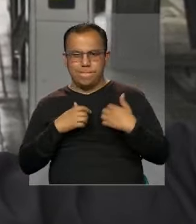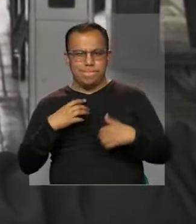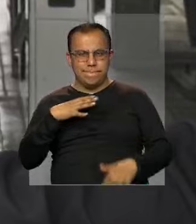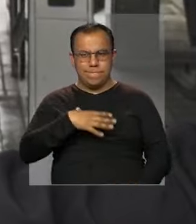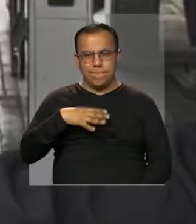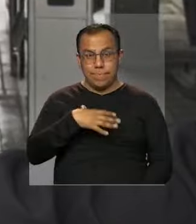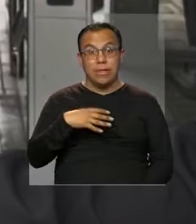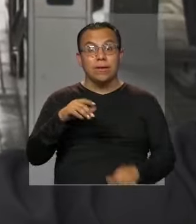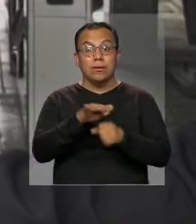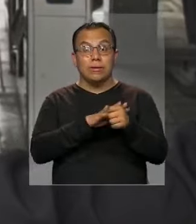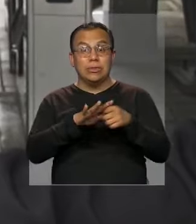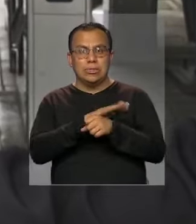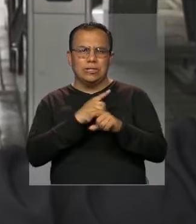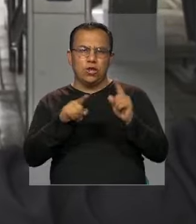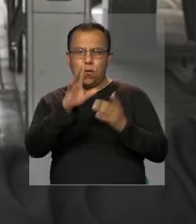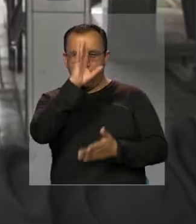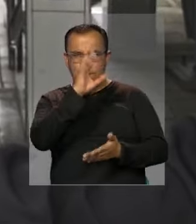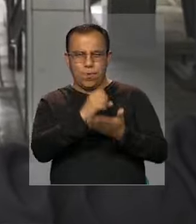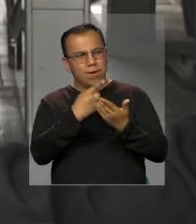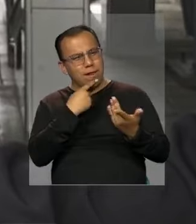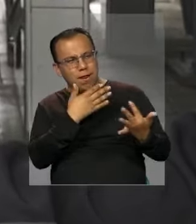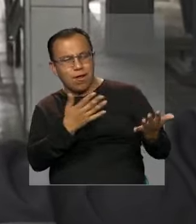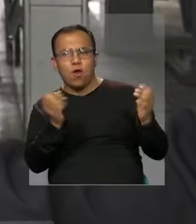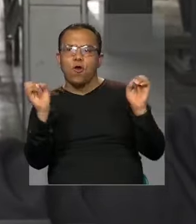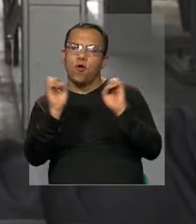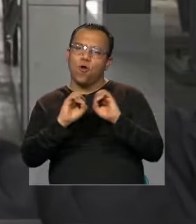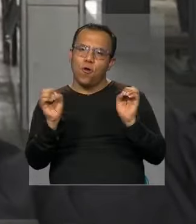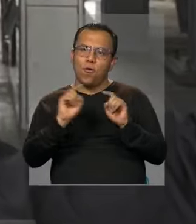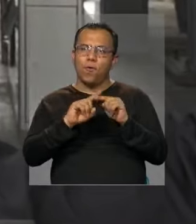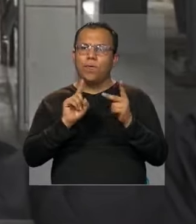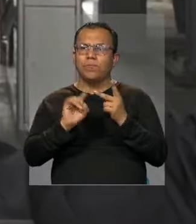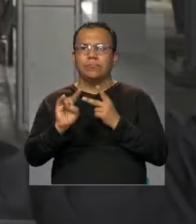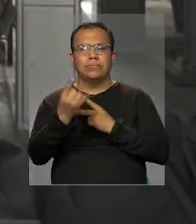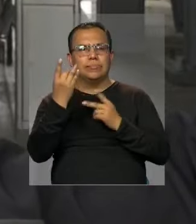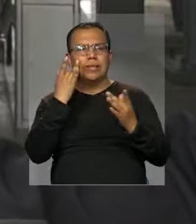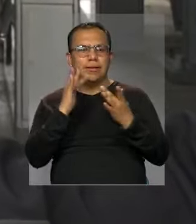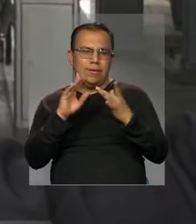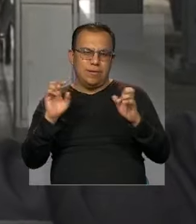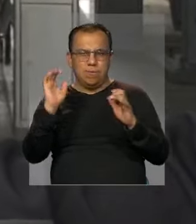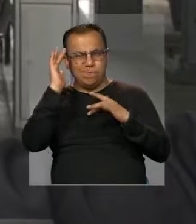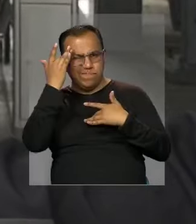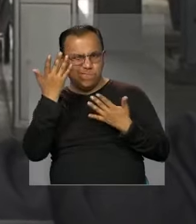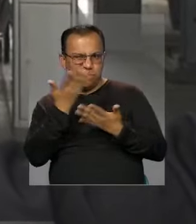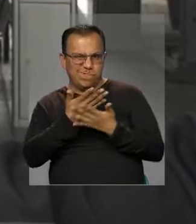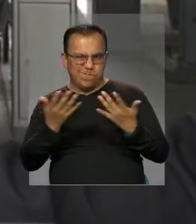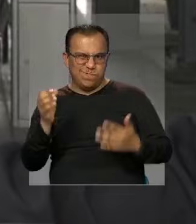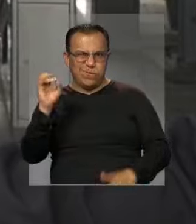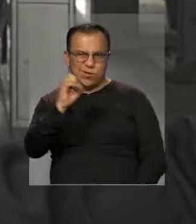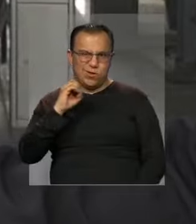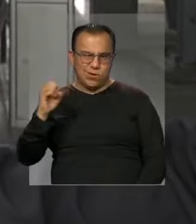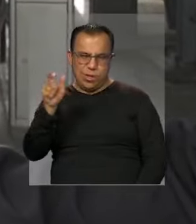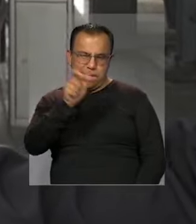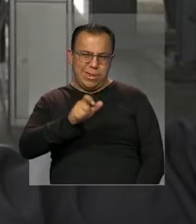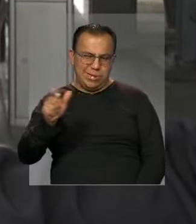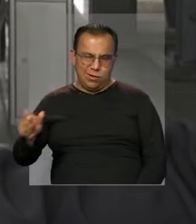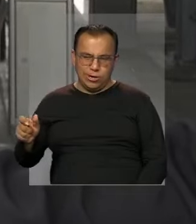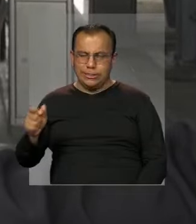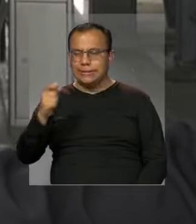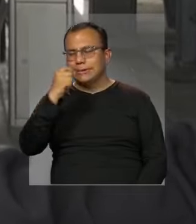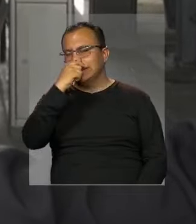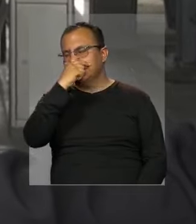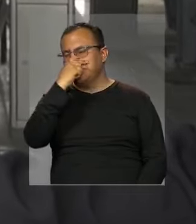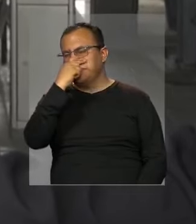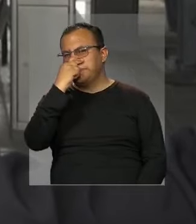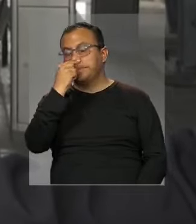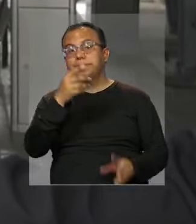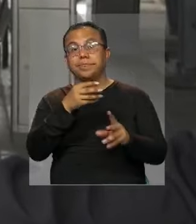pueden presentar a veces comentarios incómodos o hasta cierto morboseo de parte de las personas, a